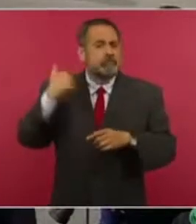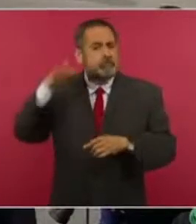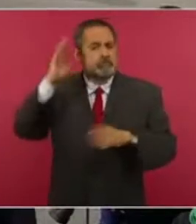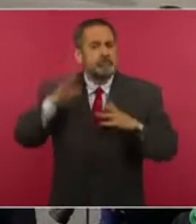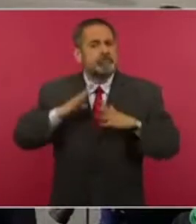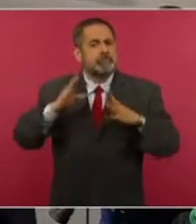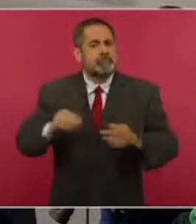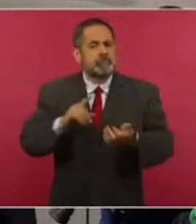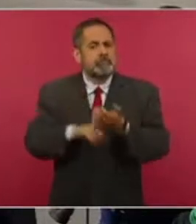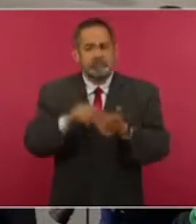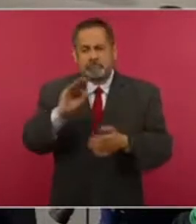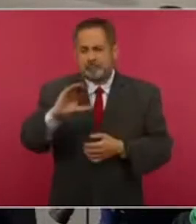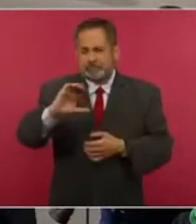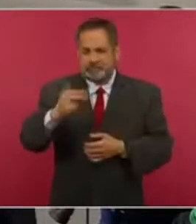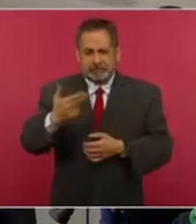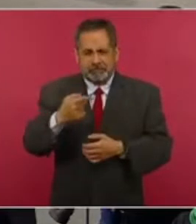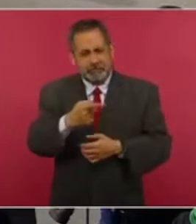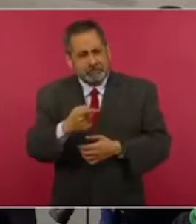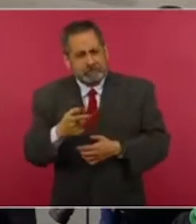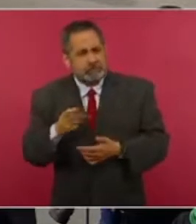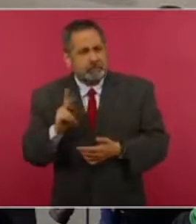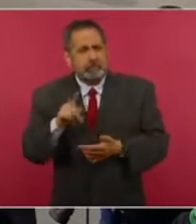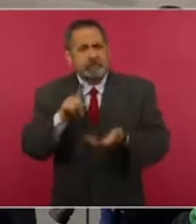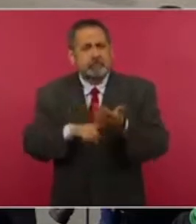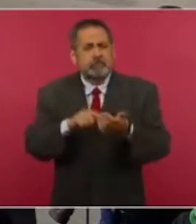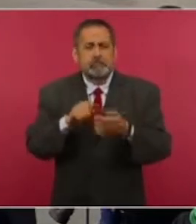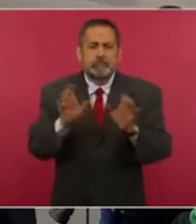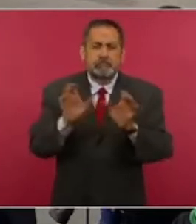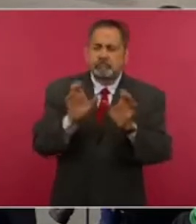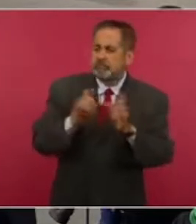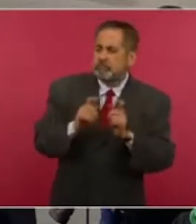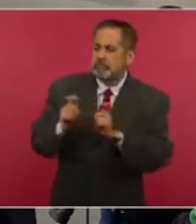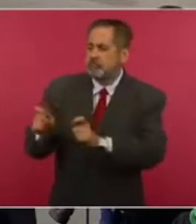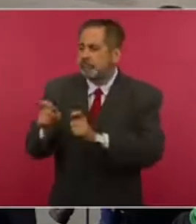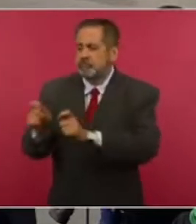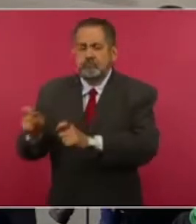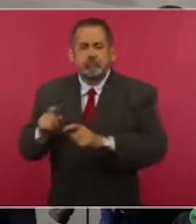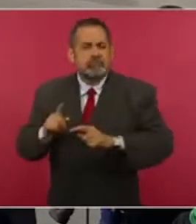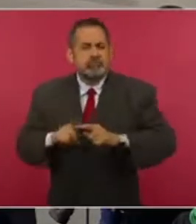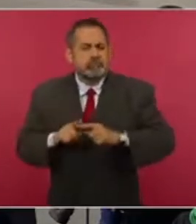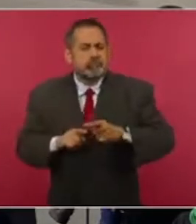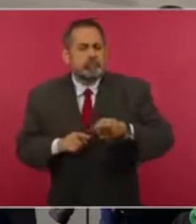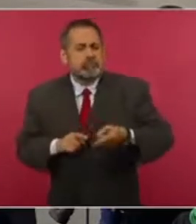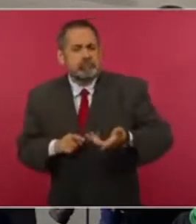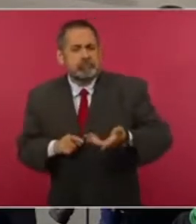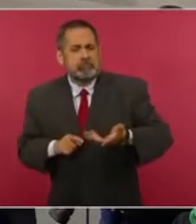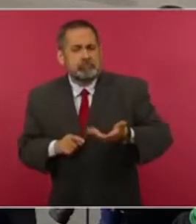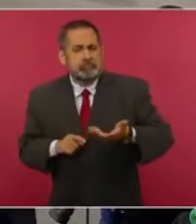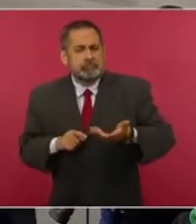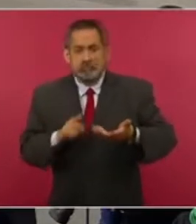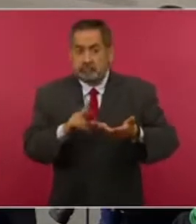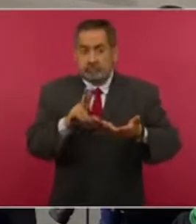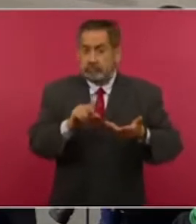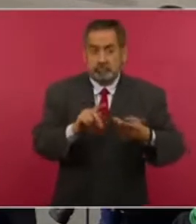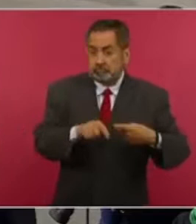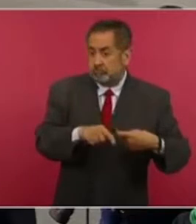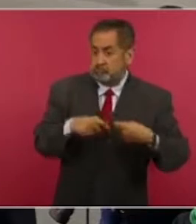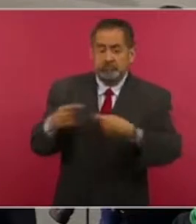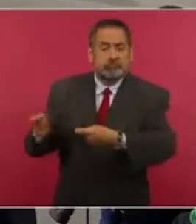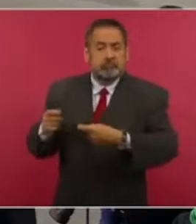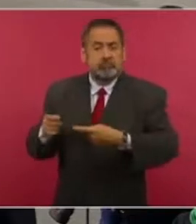Calderón en este sexenio, pero estas certificaciones para médicos lo que hacen es que no les dan